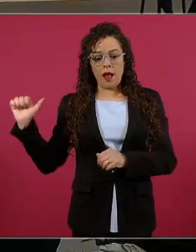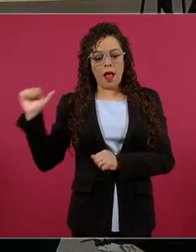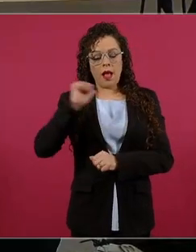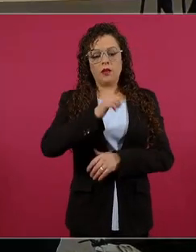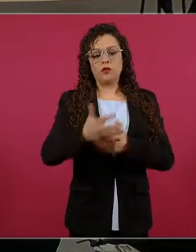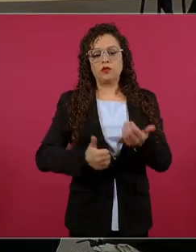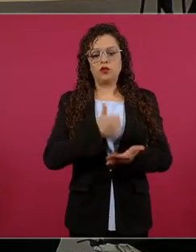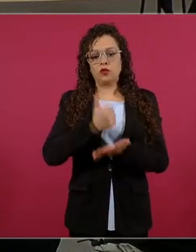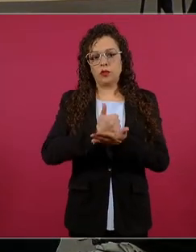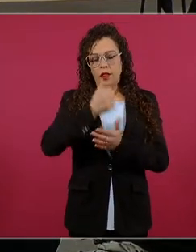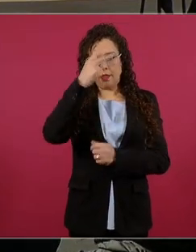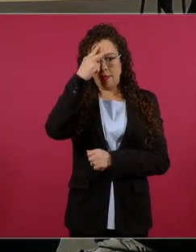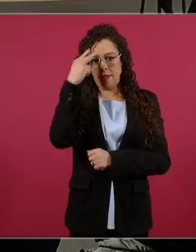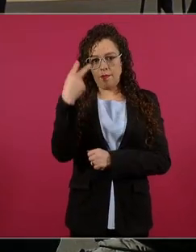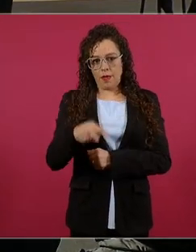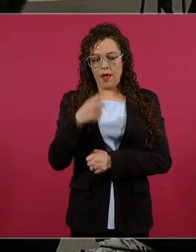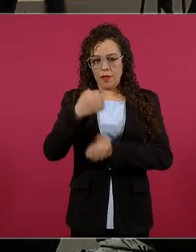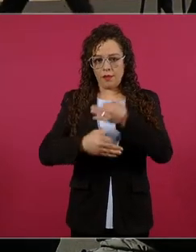presidente.